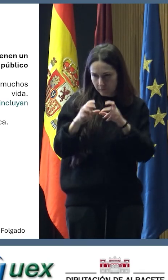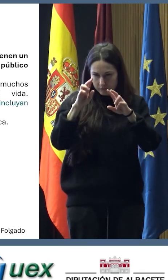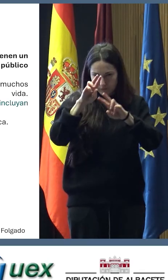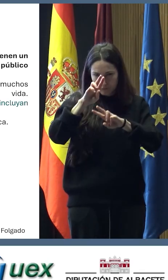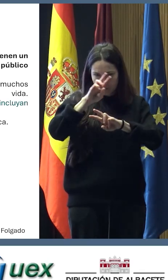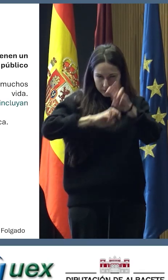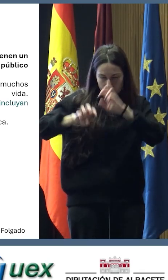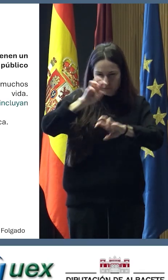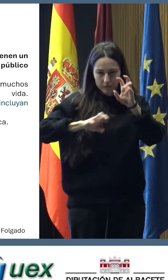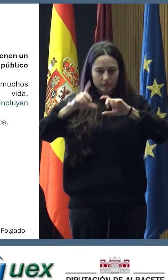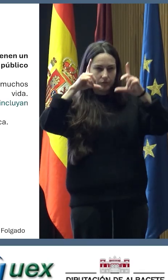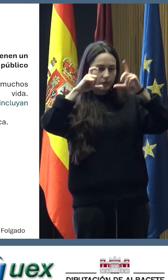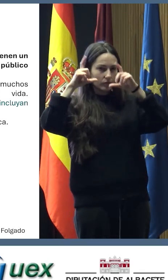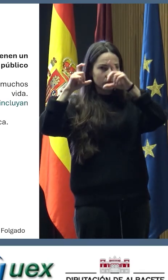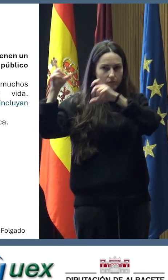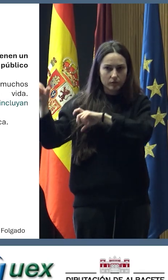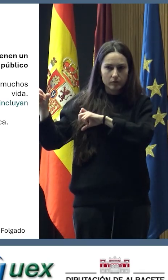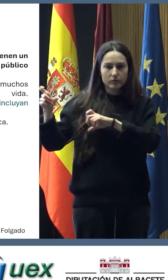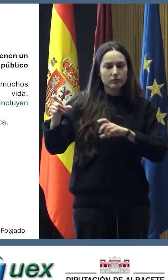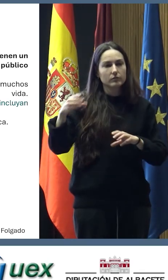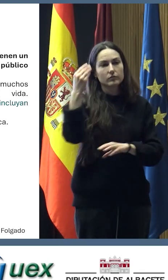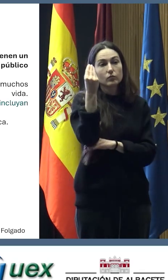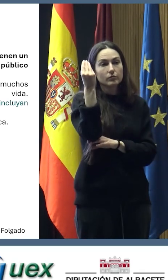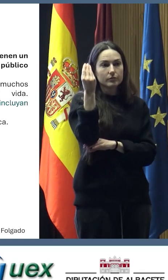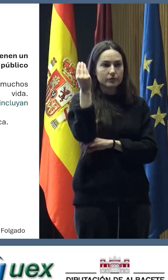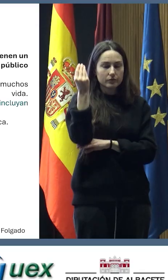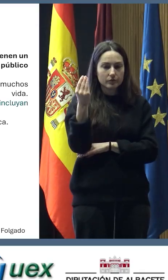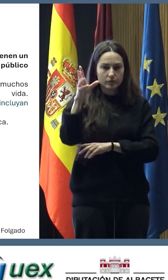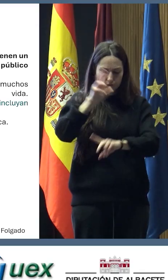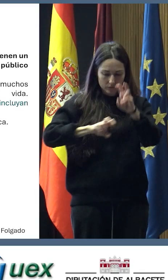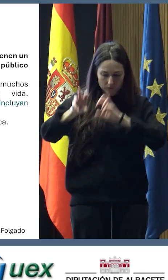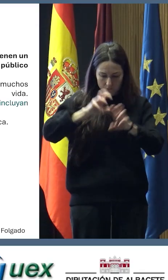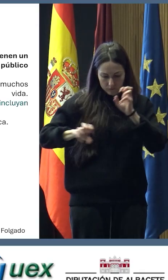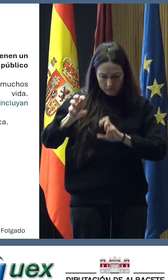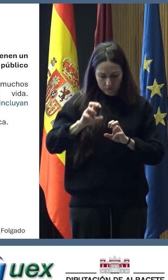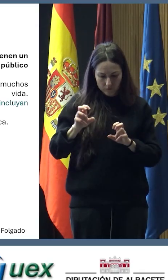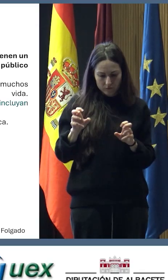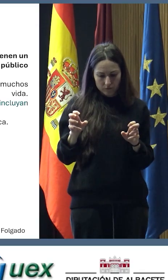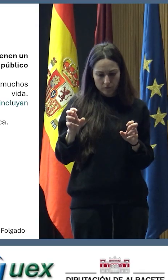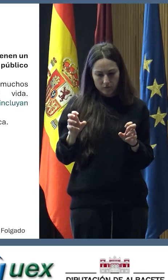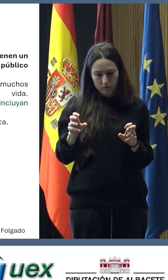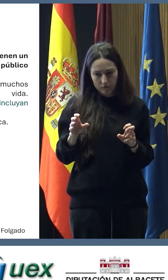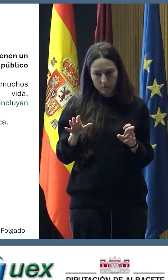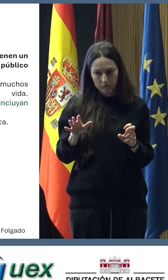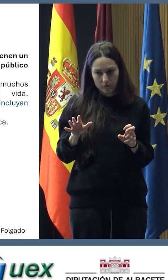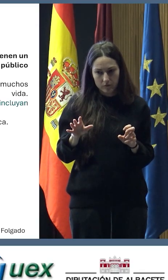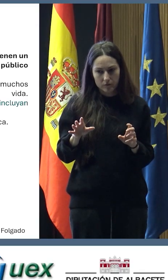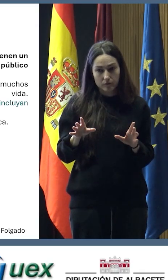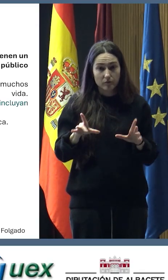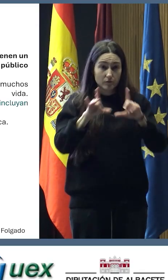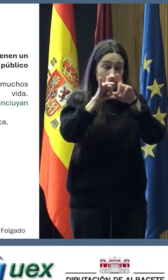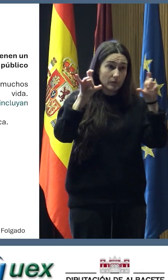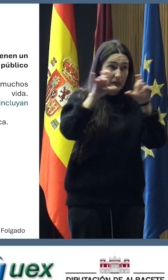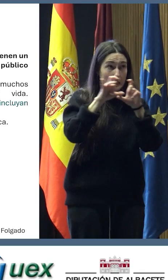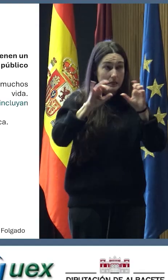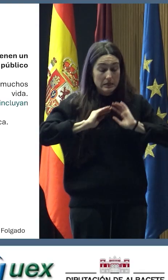buscando fotografías de los maniquíes, porque no hay casi empresas que hagan estos maniquíes